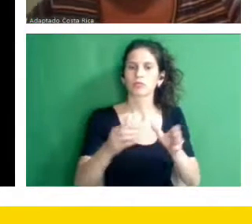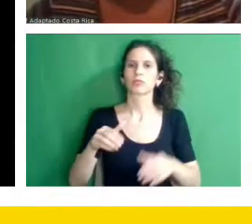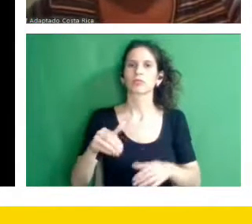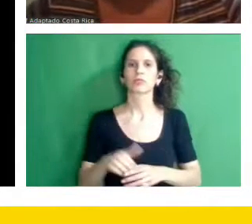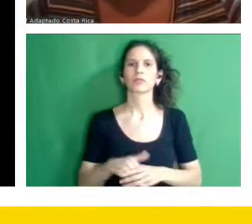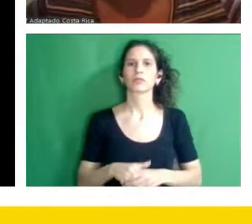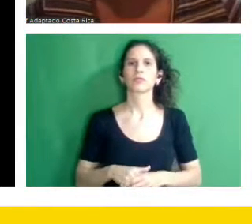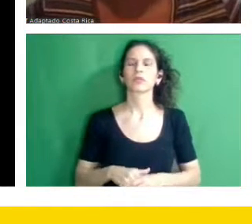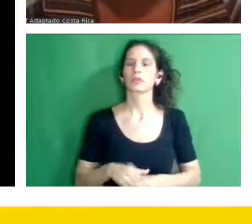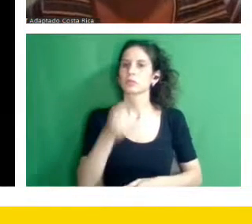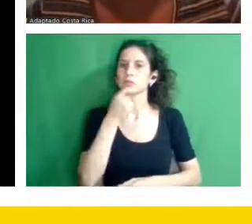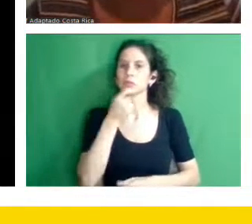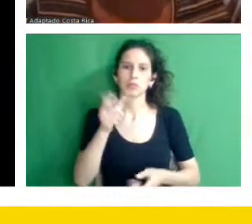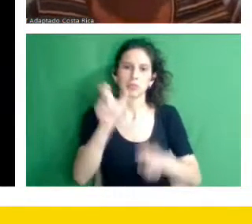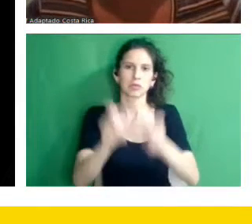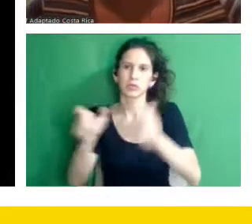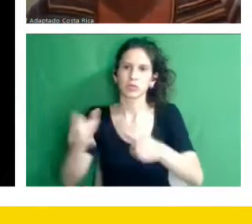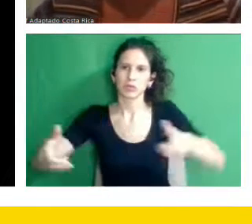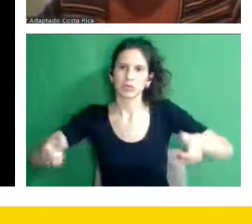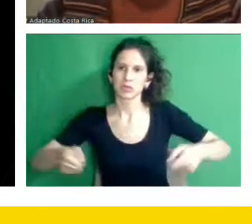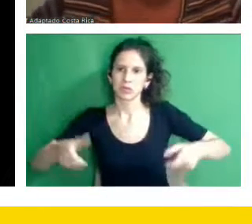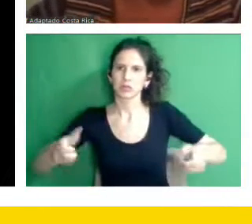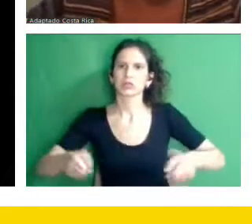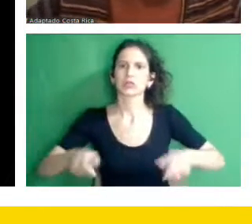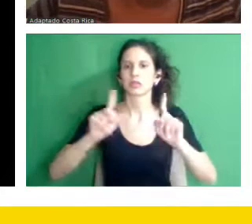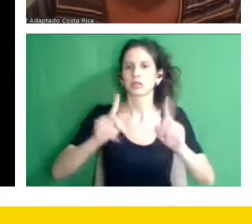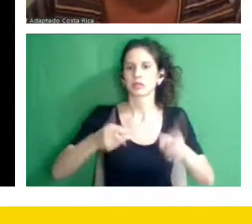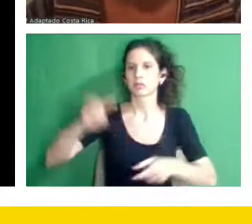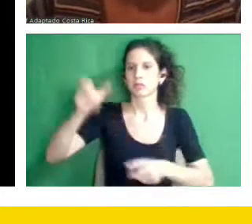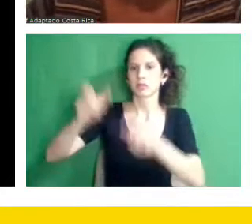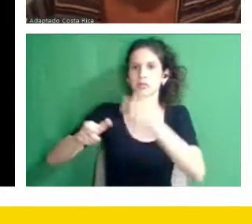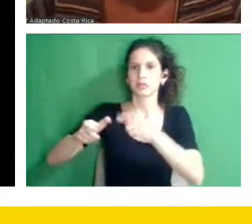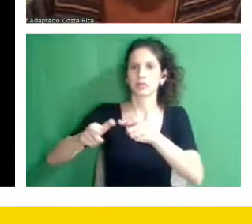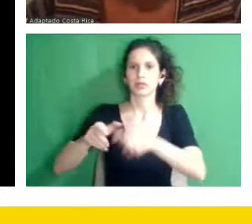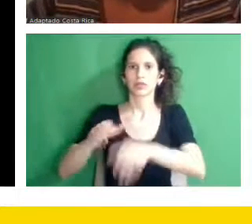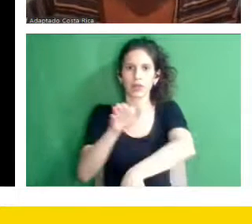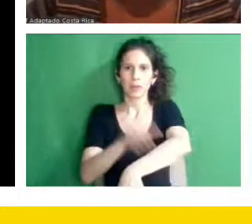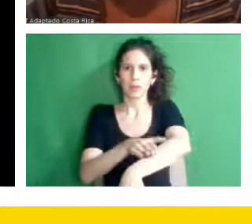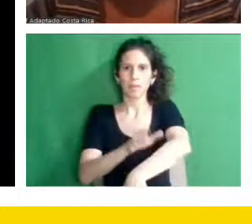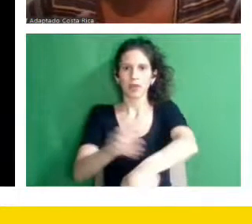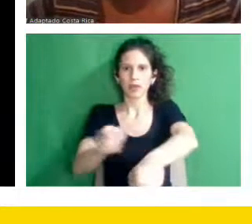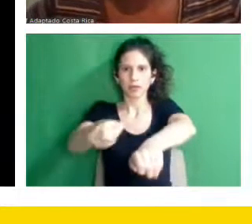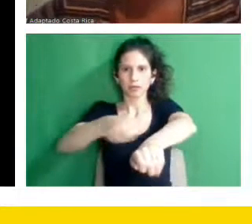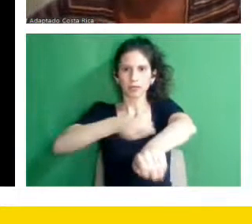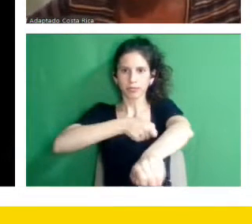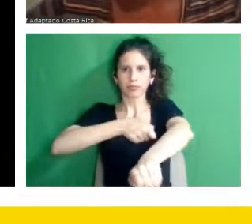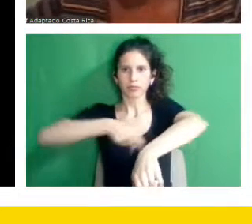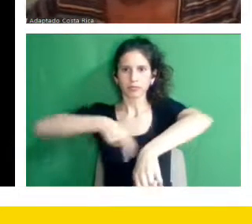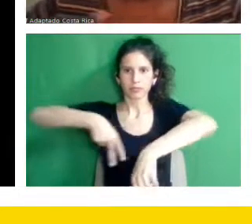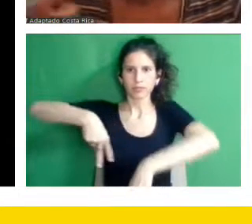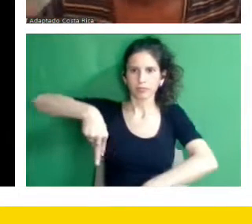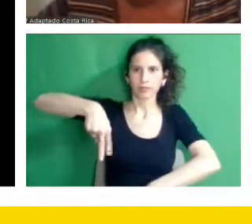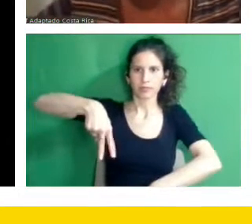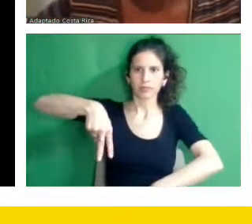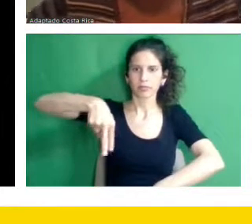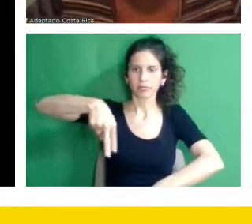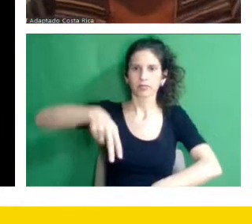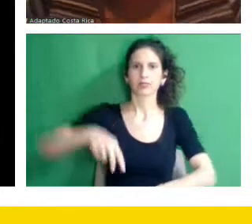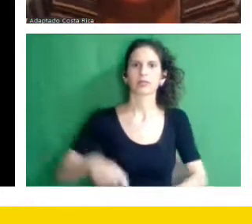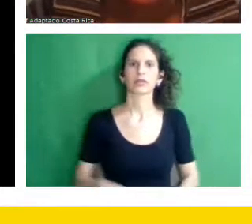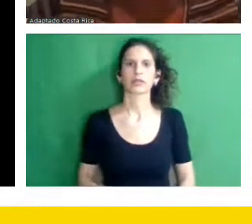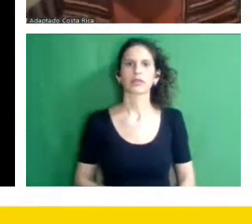prótesis. O sea, la logística fue una locura. Llegaron de con dolores de espalda,